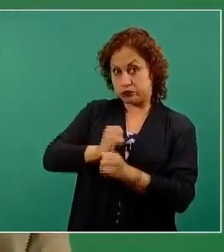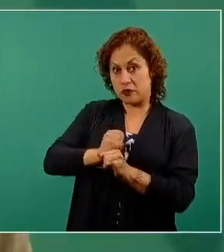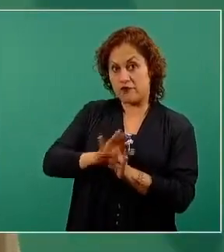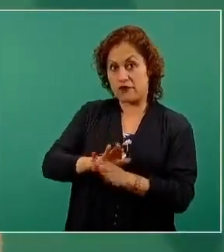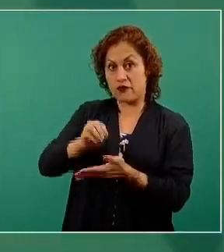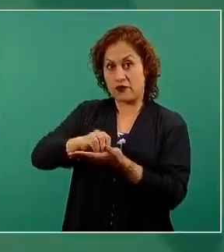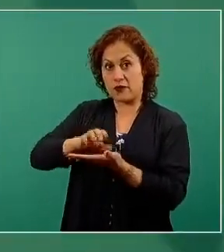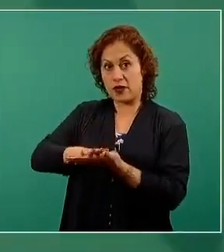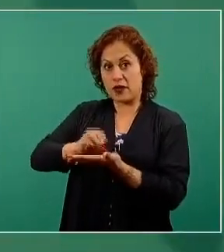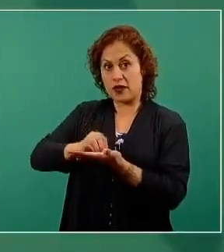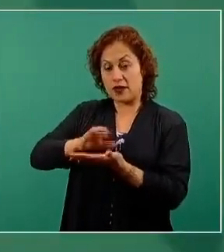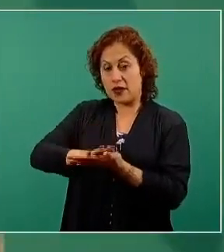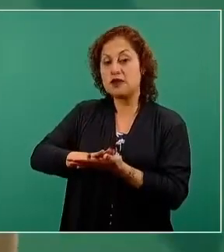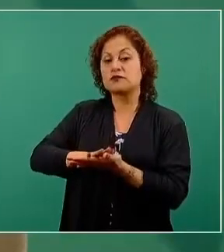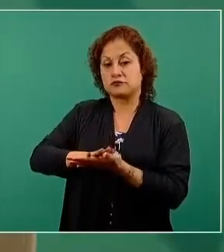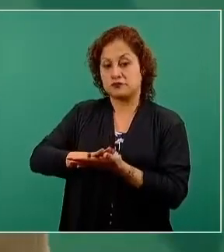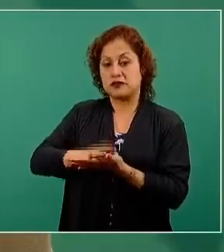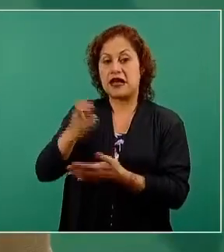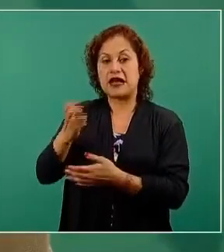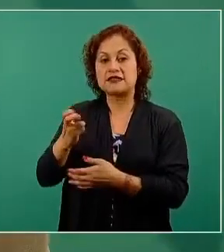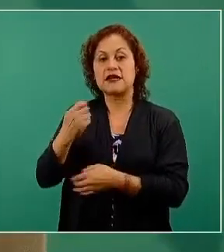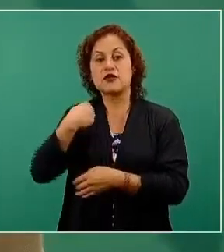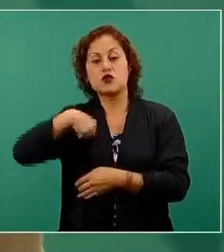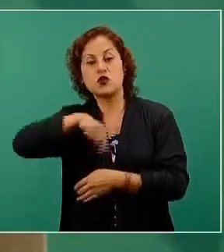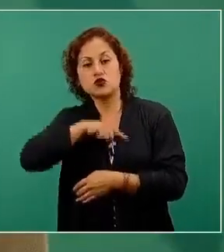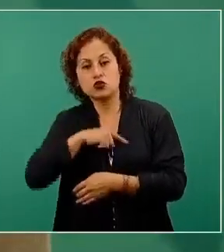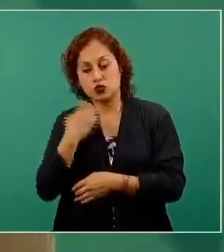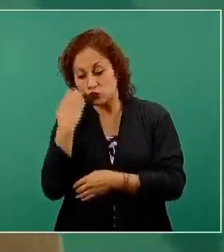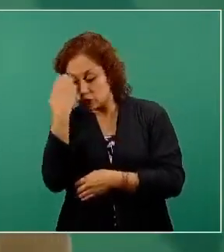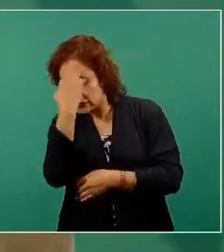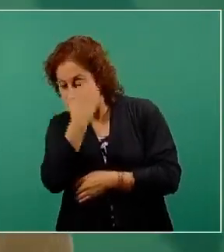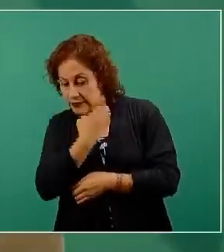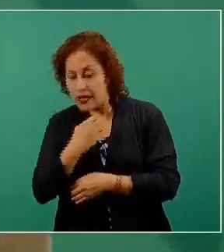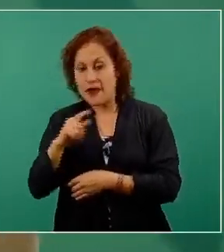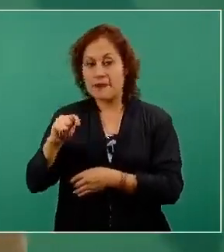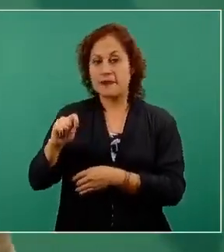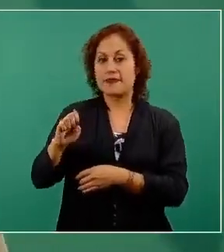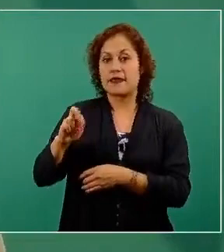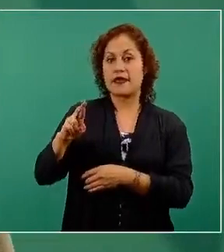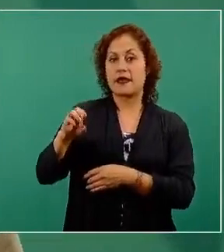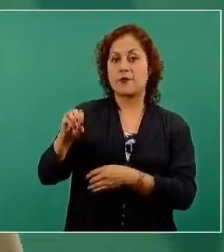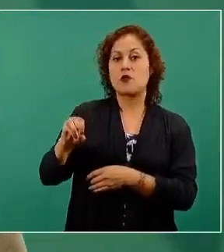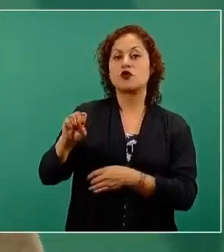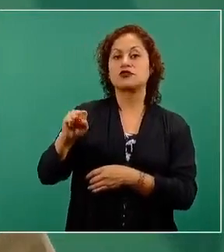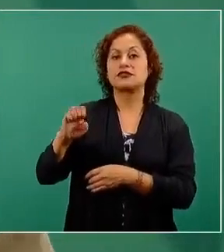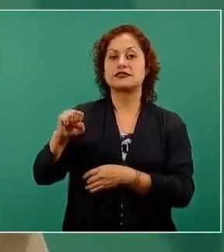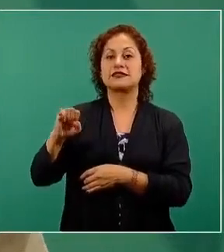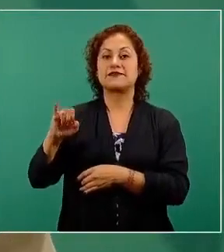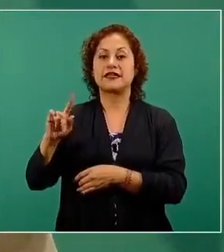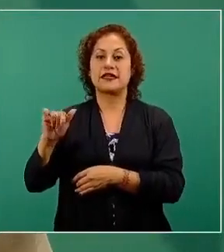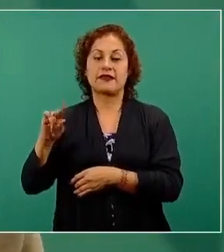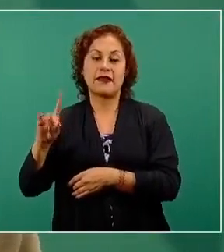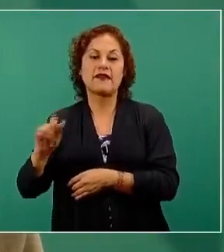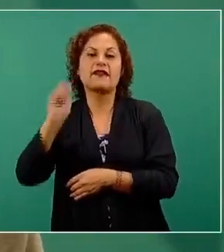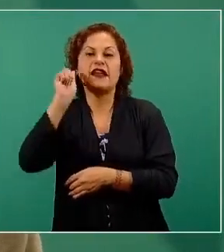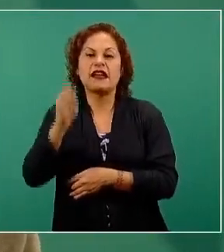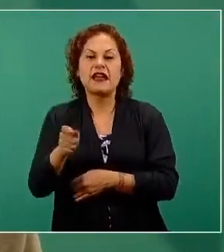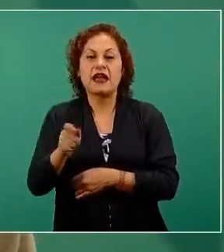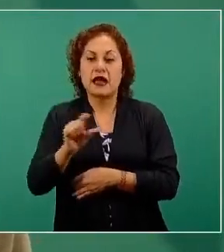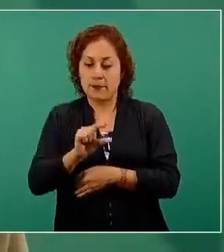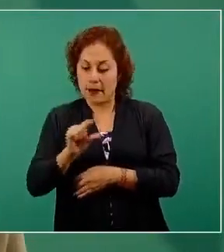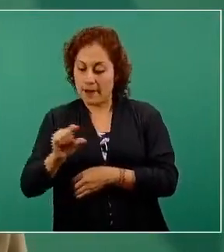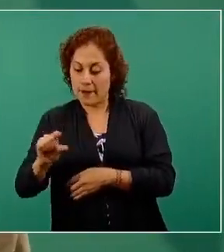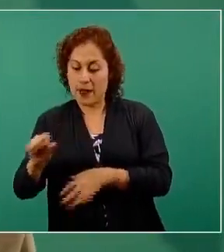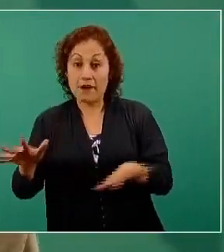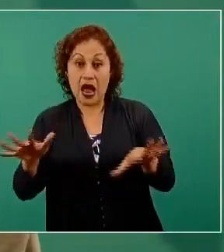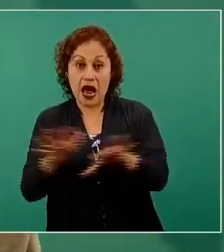ellas es una prueba que se llama de termosensibilidad. O sea, qué tan sensible es a cambios de